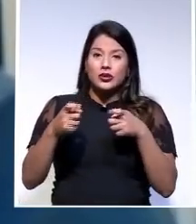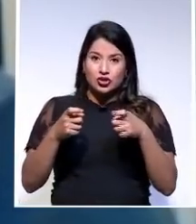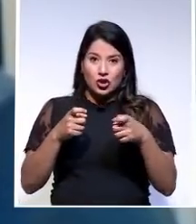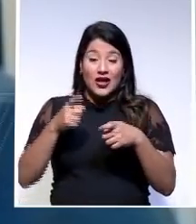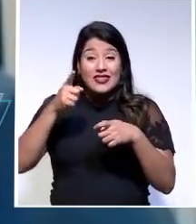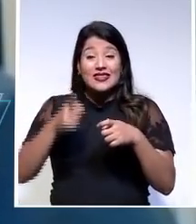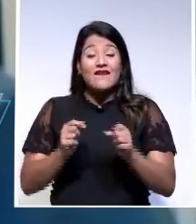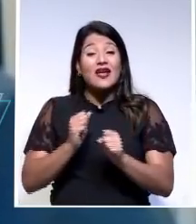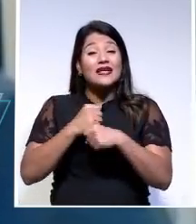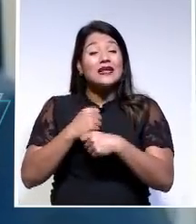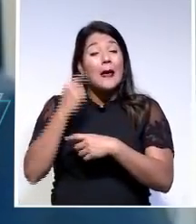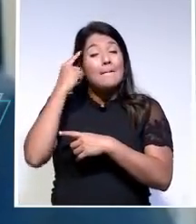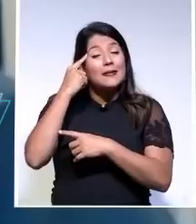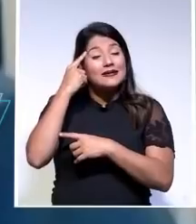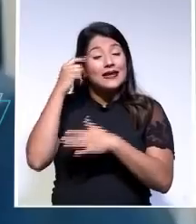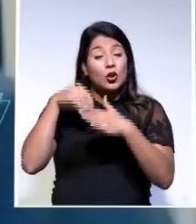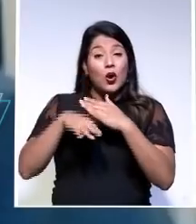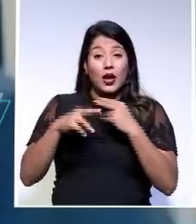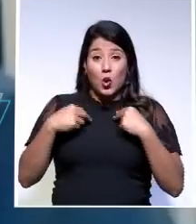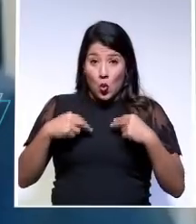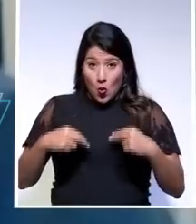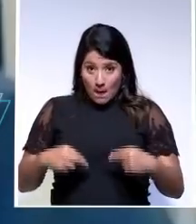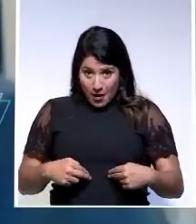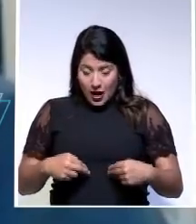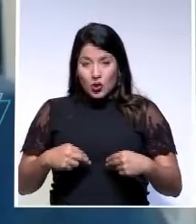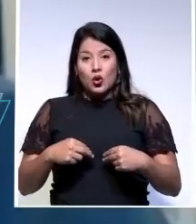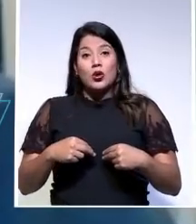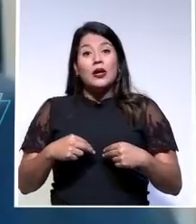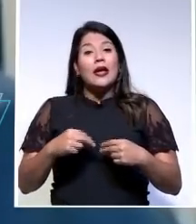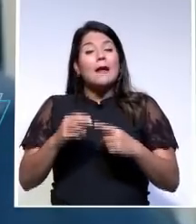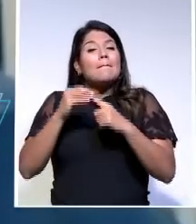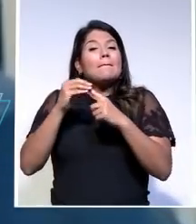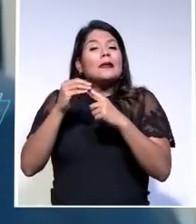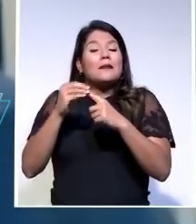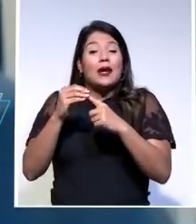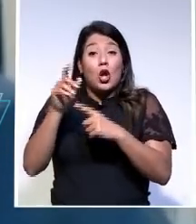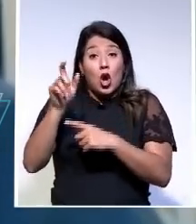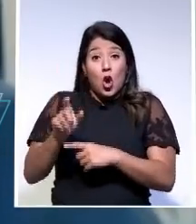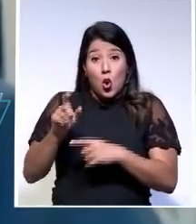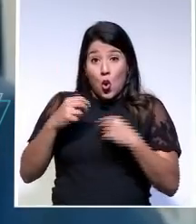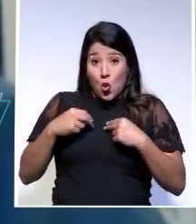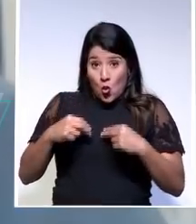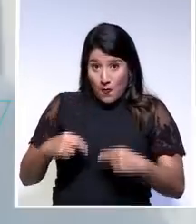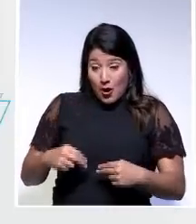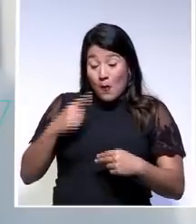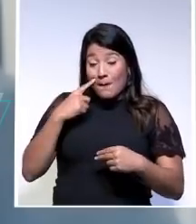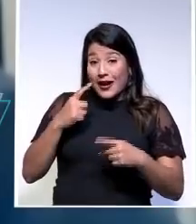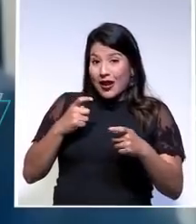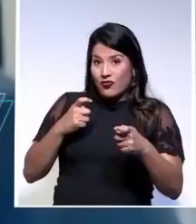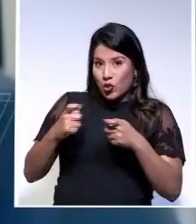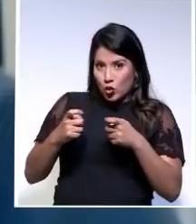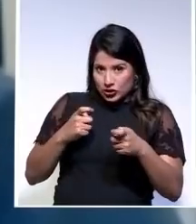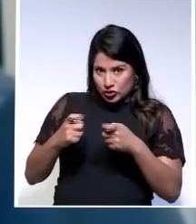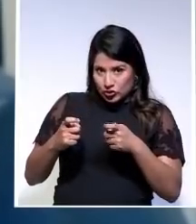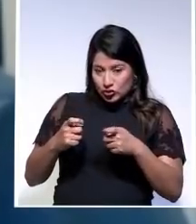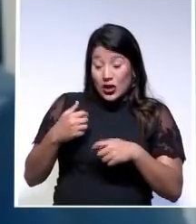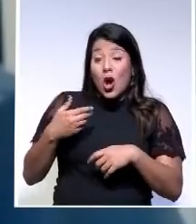pensando en la persona humana, colocando a la persona humana en el centro de esa regulación. Cuando hablamos